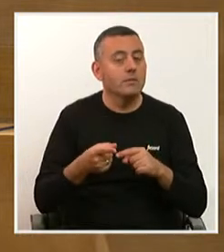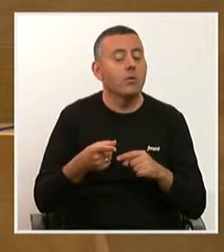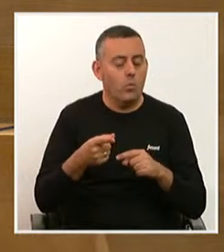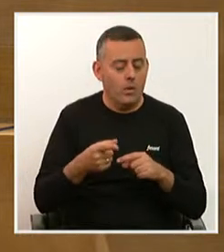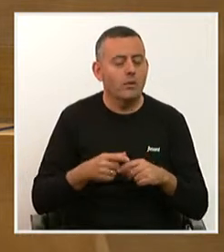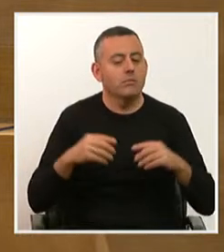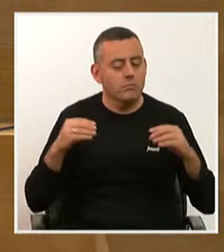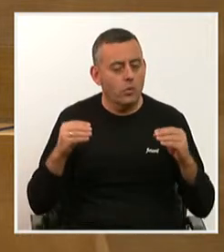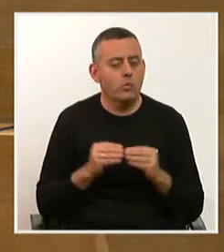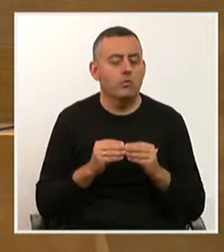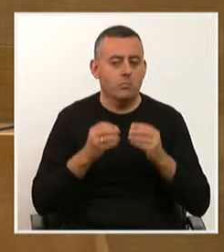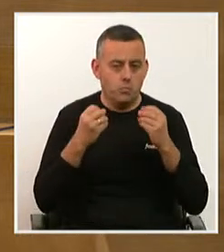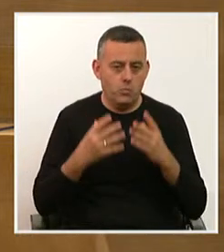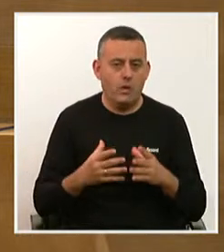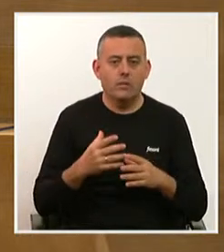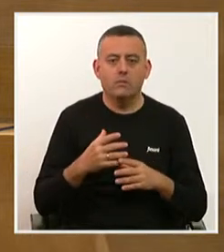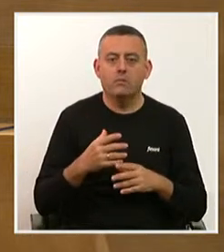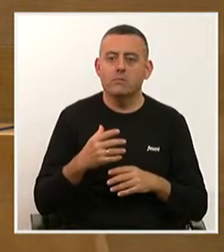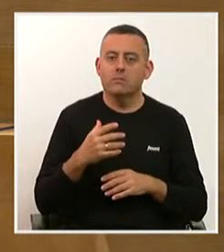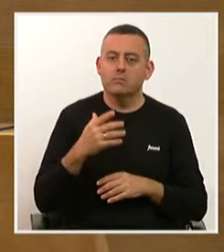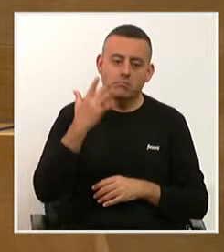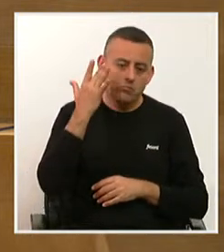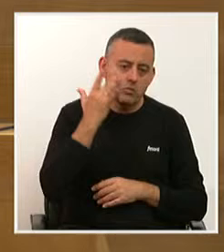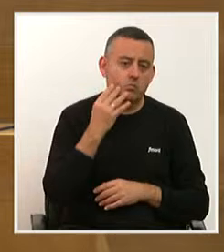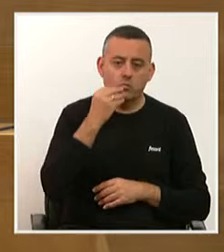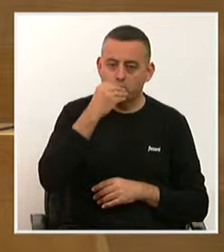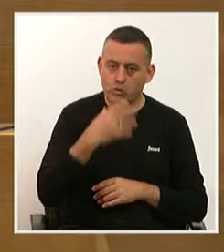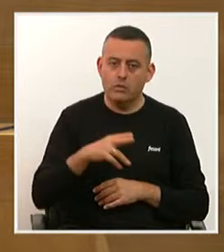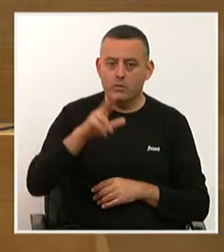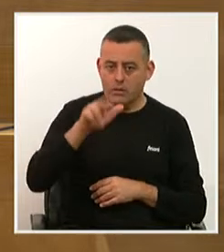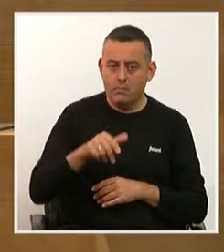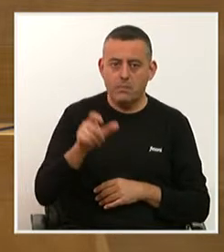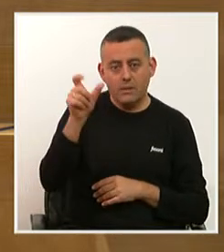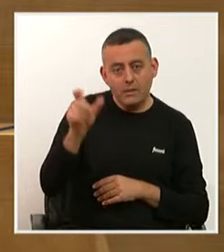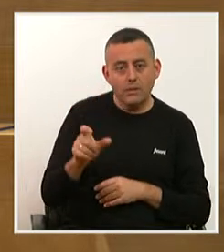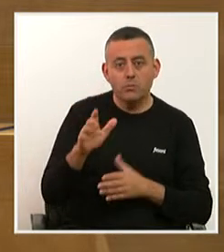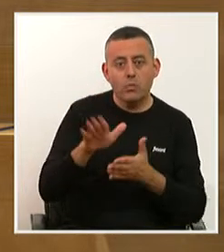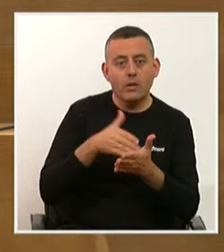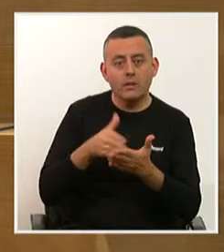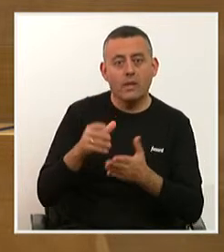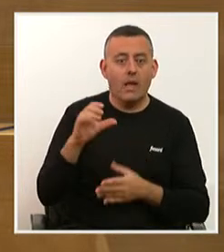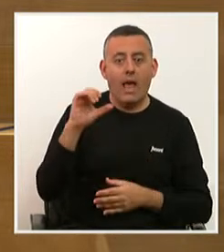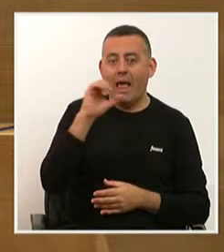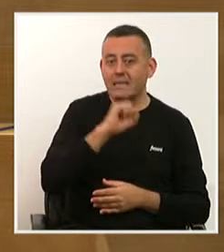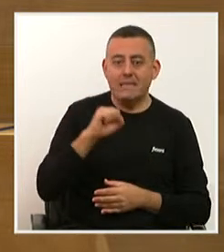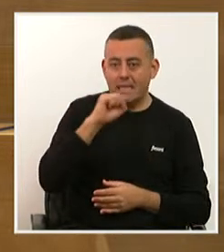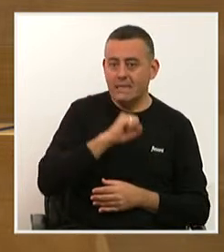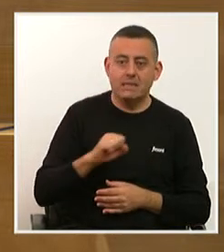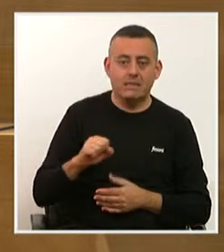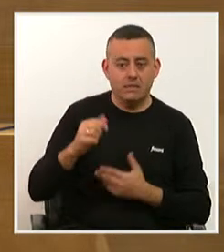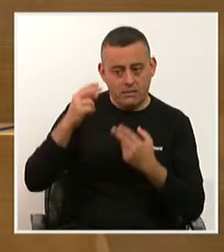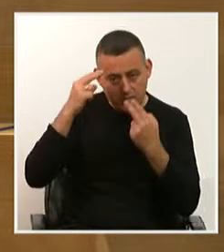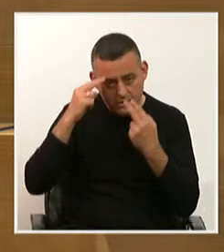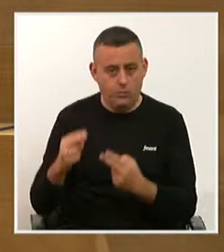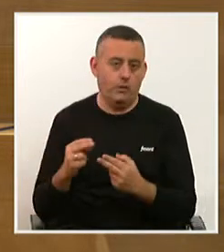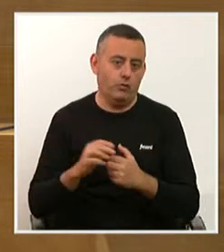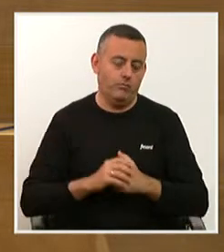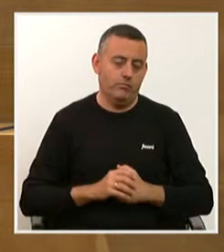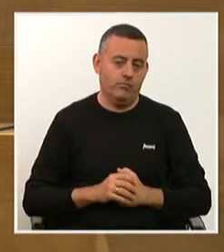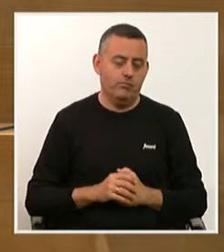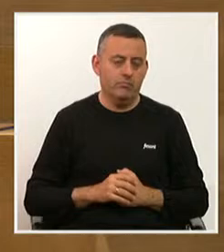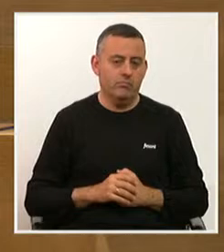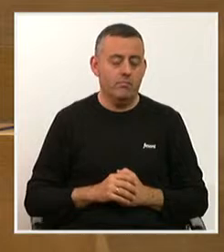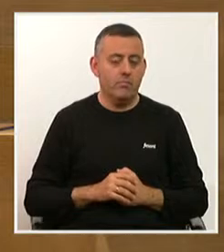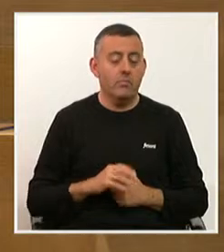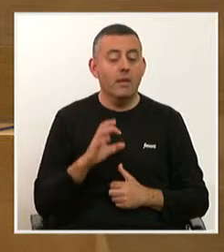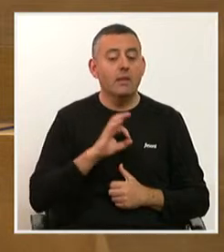y y de lazada del ilustre poeta viente Andrés esteros señores y señ diputat como